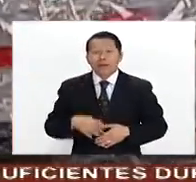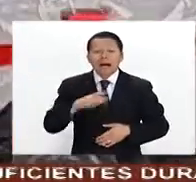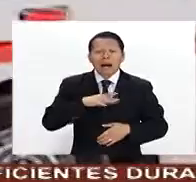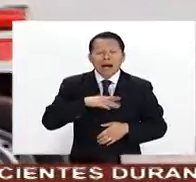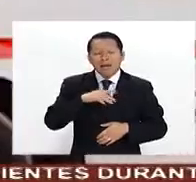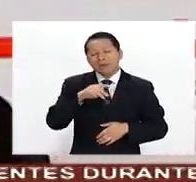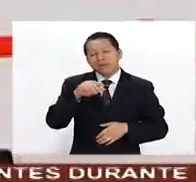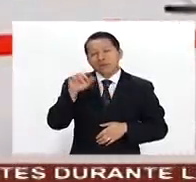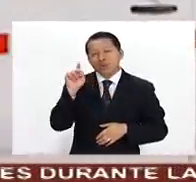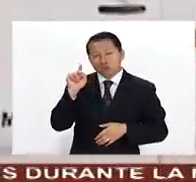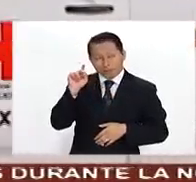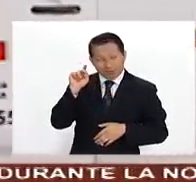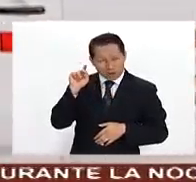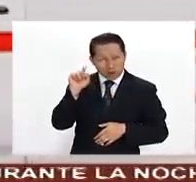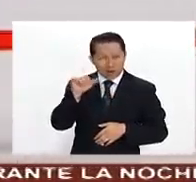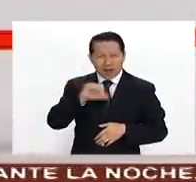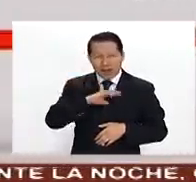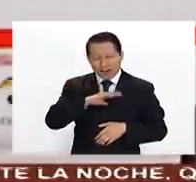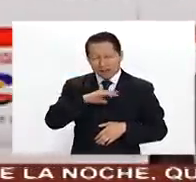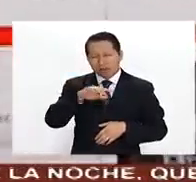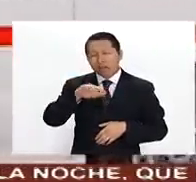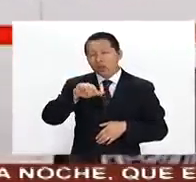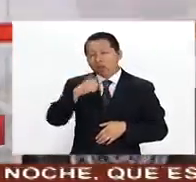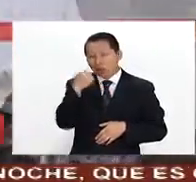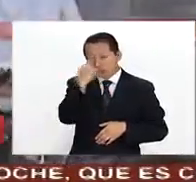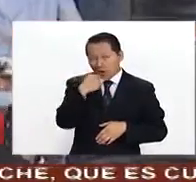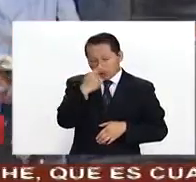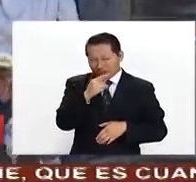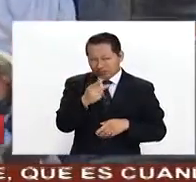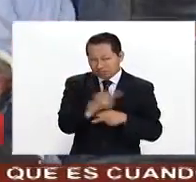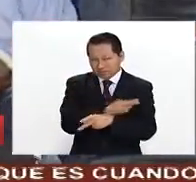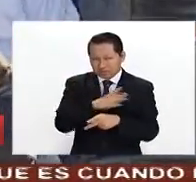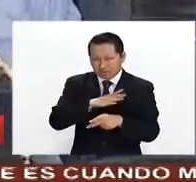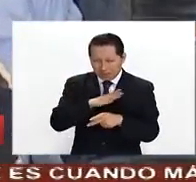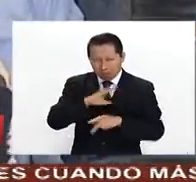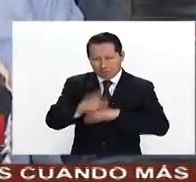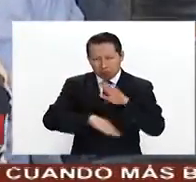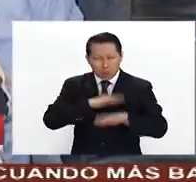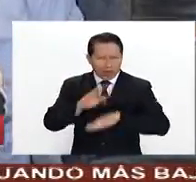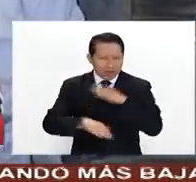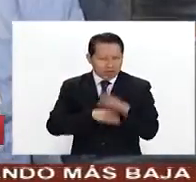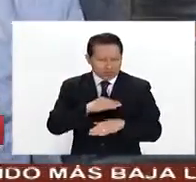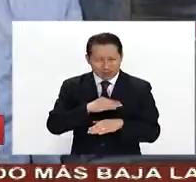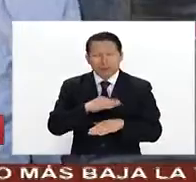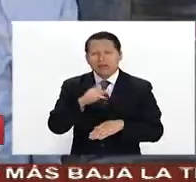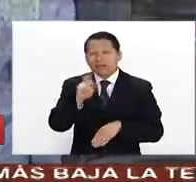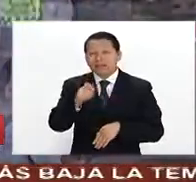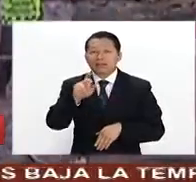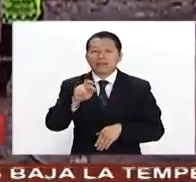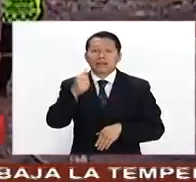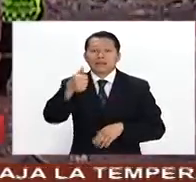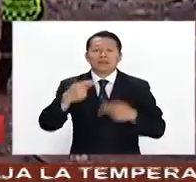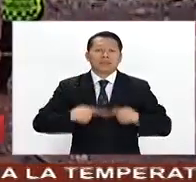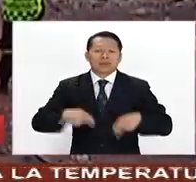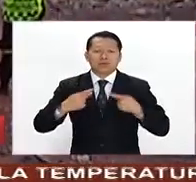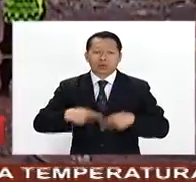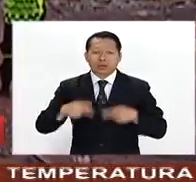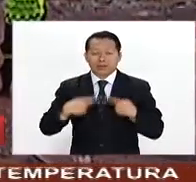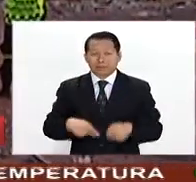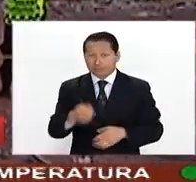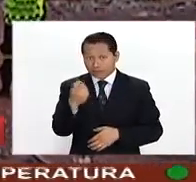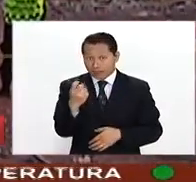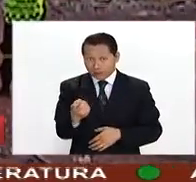12 horas de este domingo, el número de personas fallecidas a consecuencia de la explosión en Tultepec es de 36. De